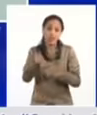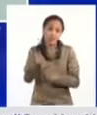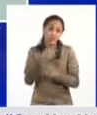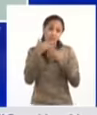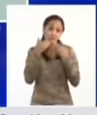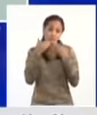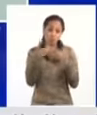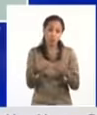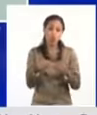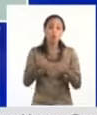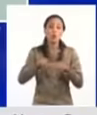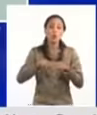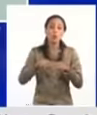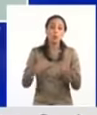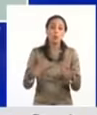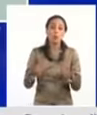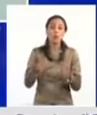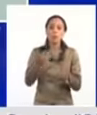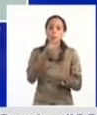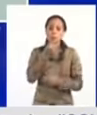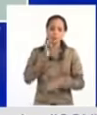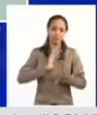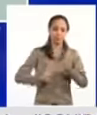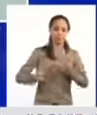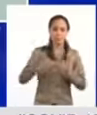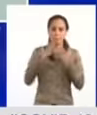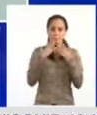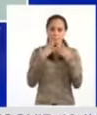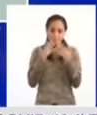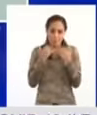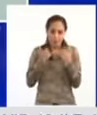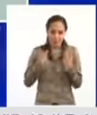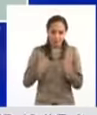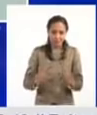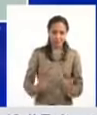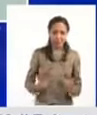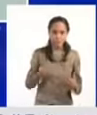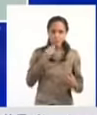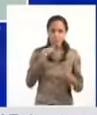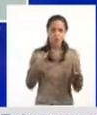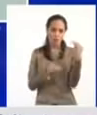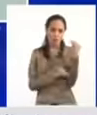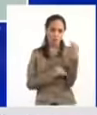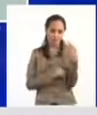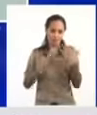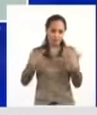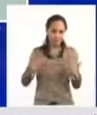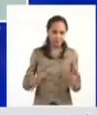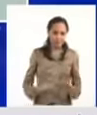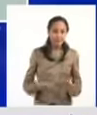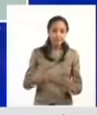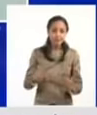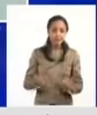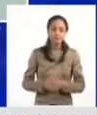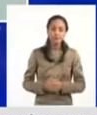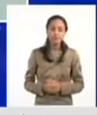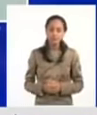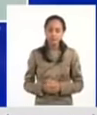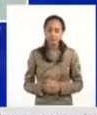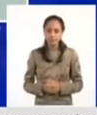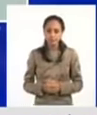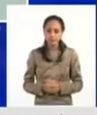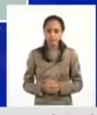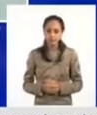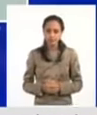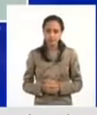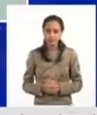que vamos a tener una fortaleza, por decirlo en buen español, para enfrentar el